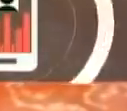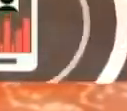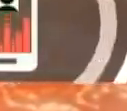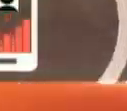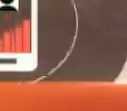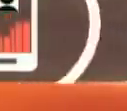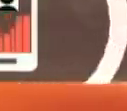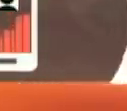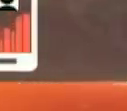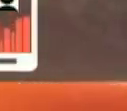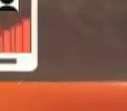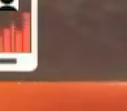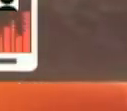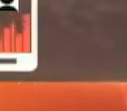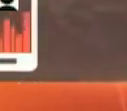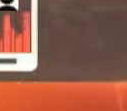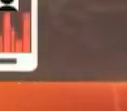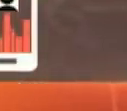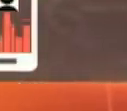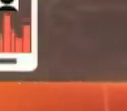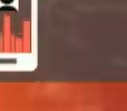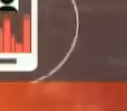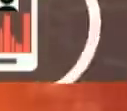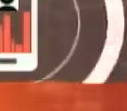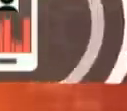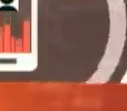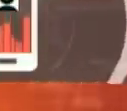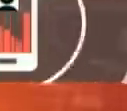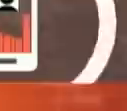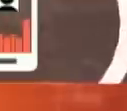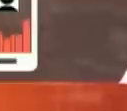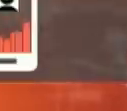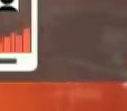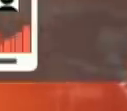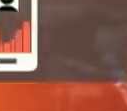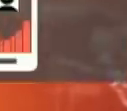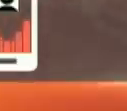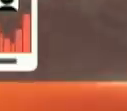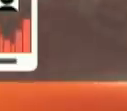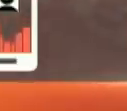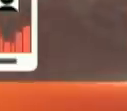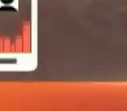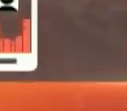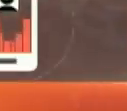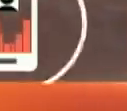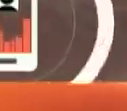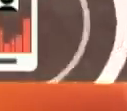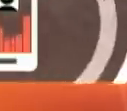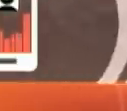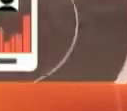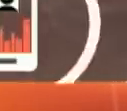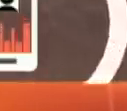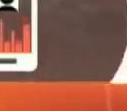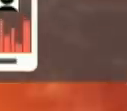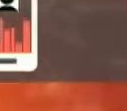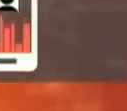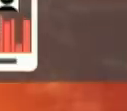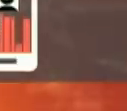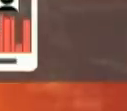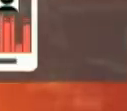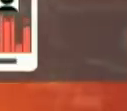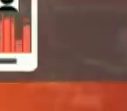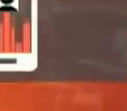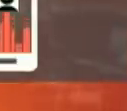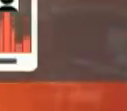Delcy Rodríguez, cómo se está realizando, se va a llevar en otras entidades de nuestro país, en otras empresas. Lo escucho, presidente. Sí, correcto. Hoy